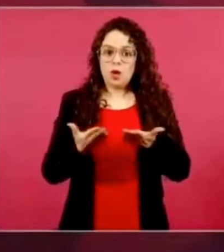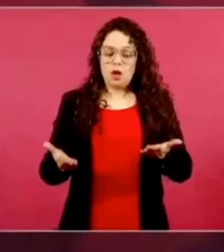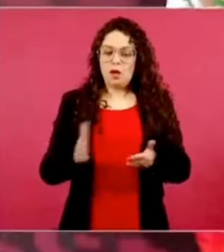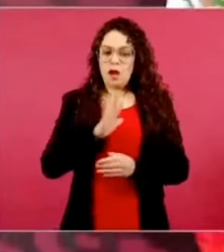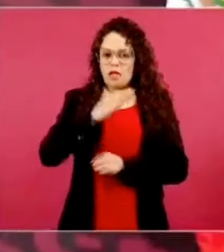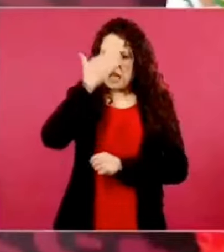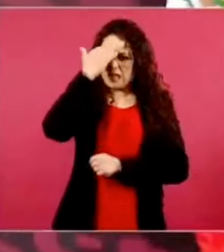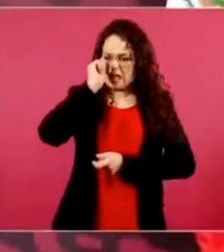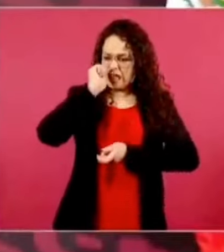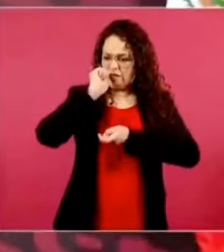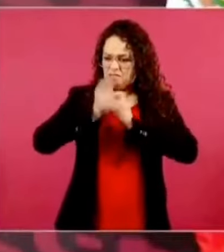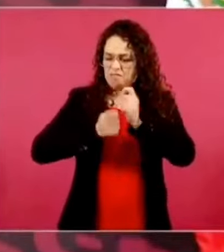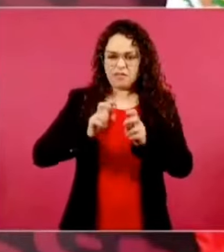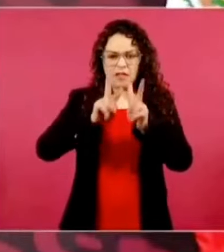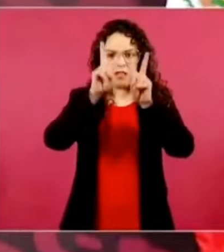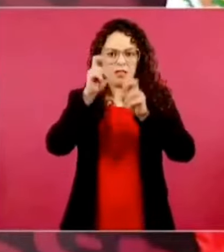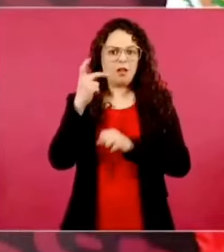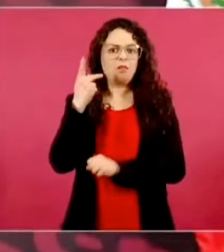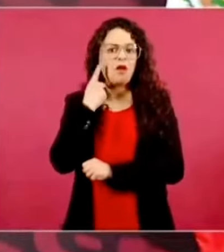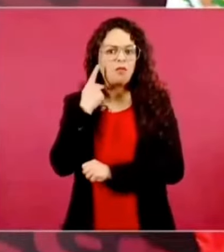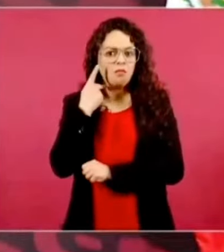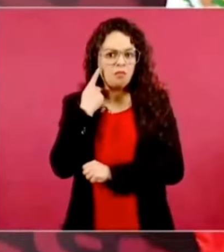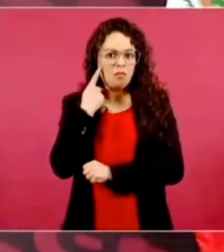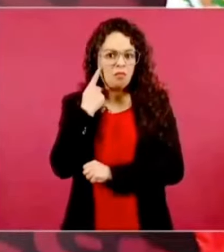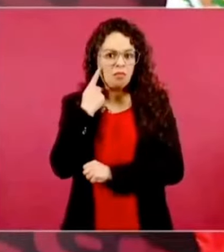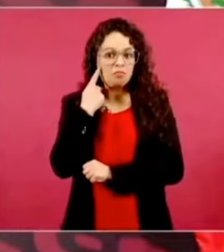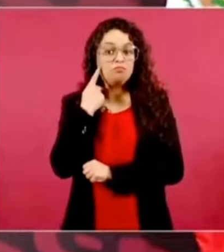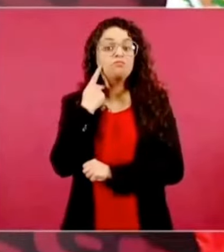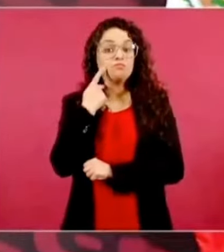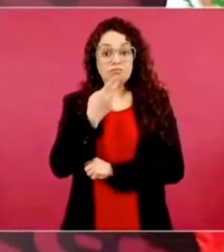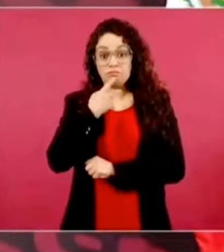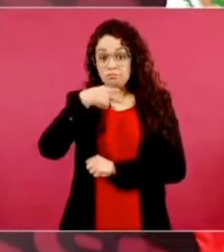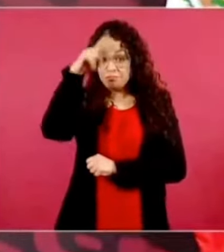politizados del mundo. Y no es de ahora,